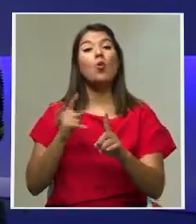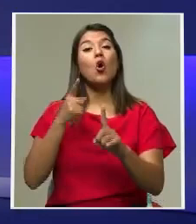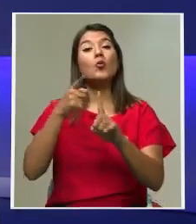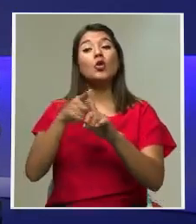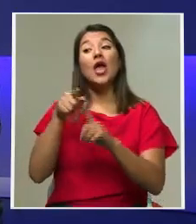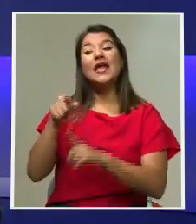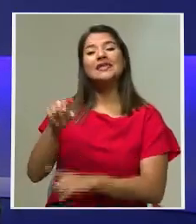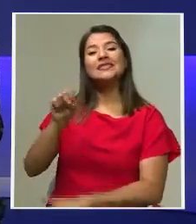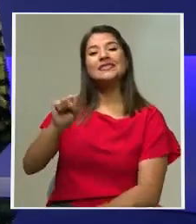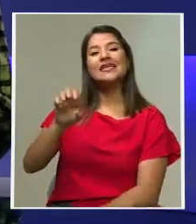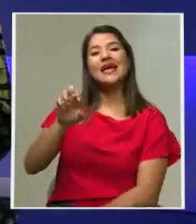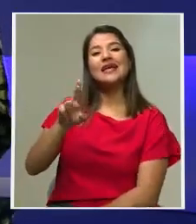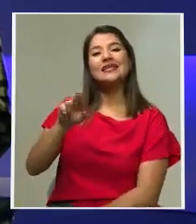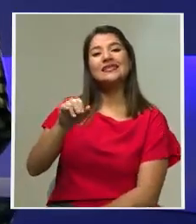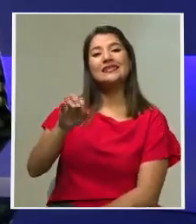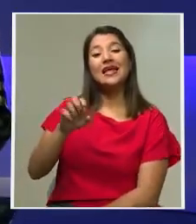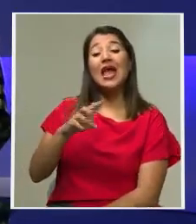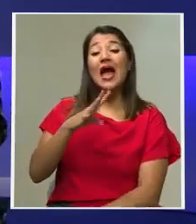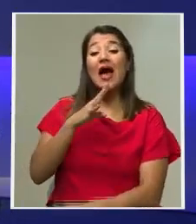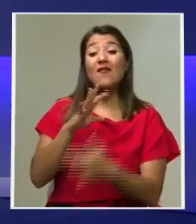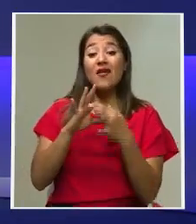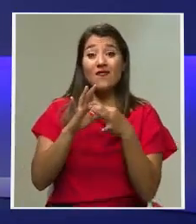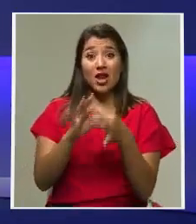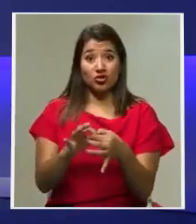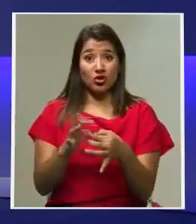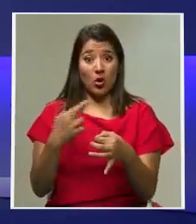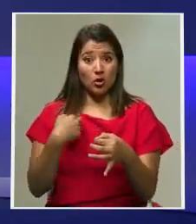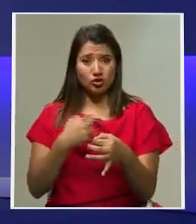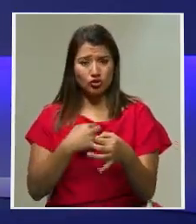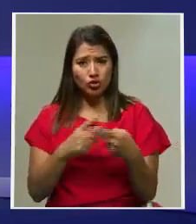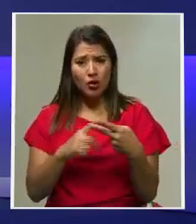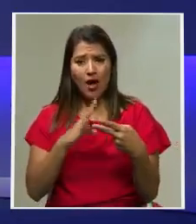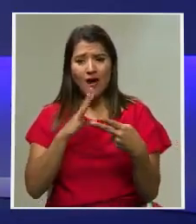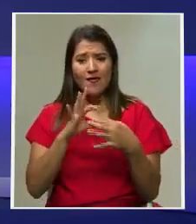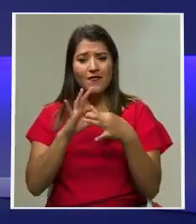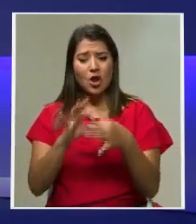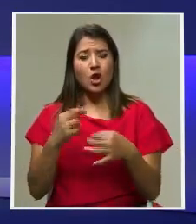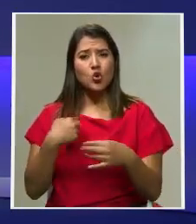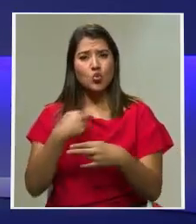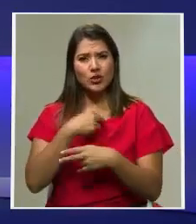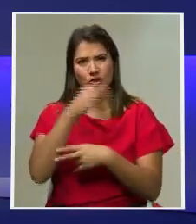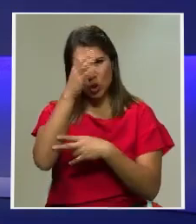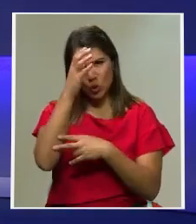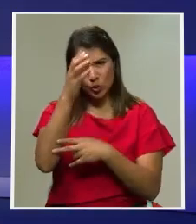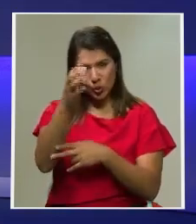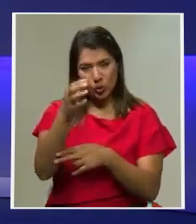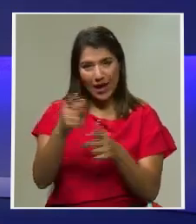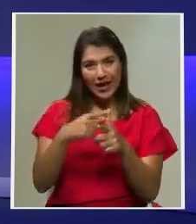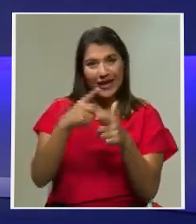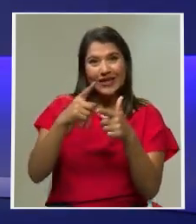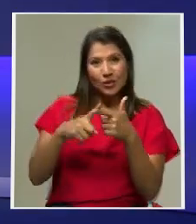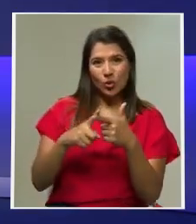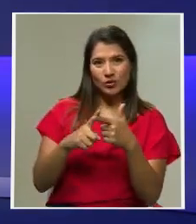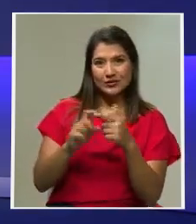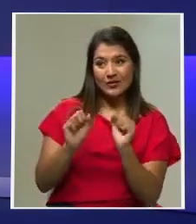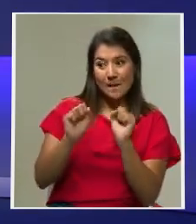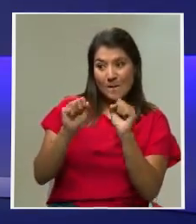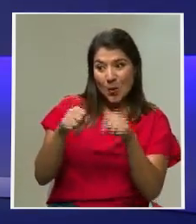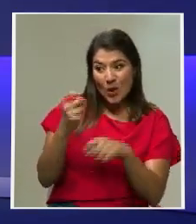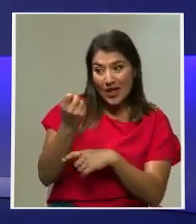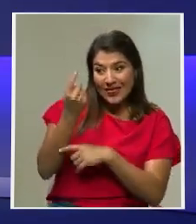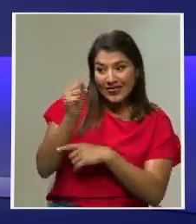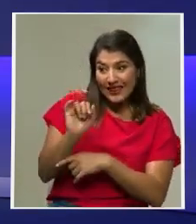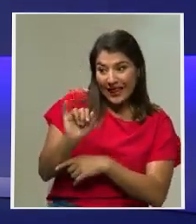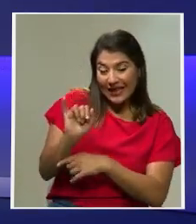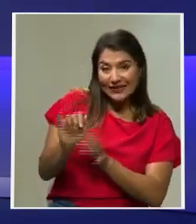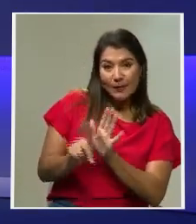sobre nosotros, hablan sobre nuestra cultura y que por lo tanto acercarnos con una interpretación a estos productos de la cultura de masas